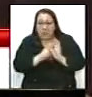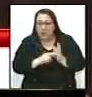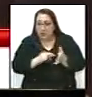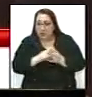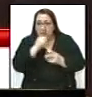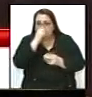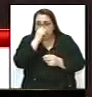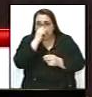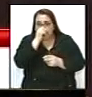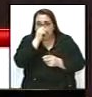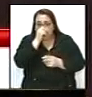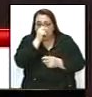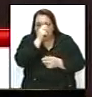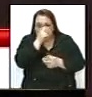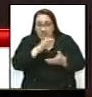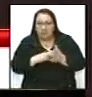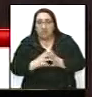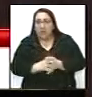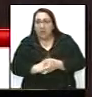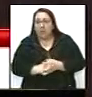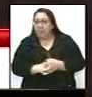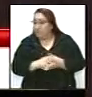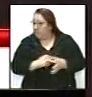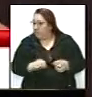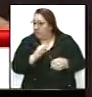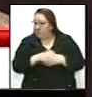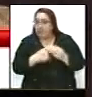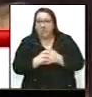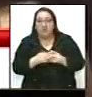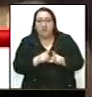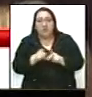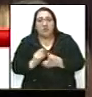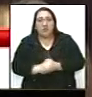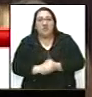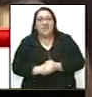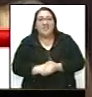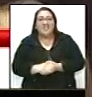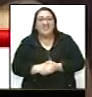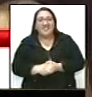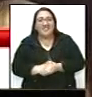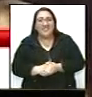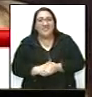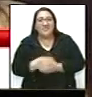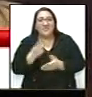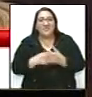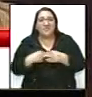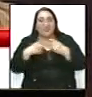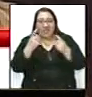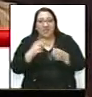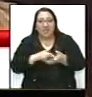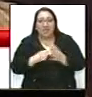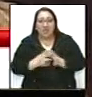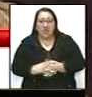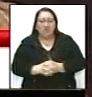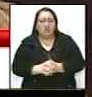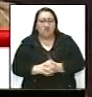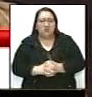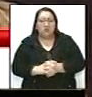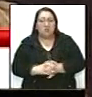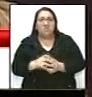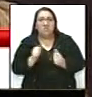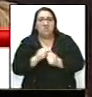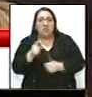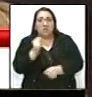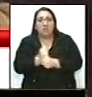vamos a estar en los últimos lugares. Entonces, nunca vamos a entrar. O sea, eso es completamente demagógico y antidemocrático. Eso nada me va a cambiar el criterio,